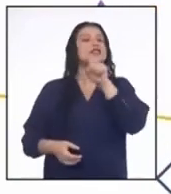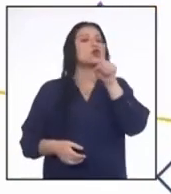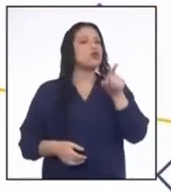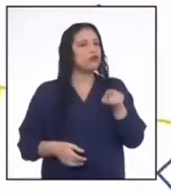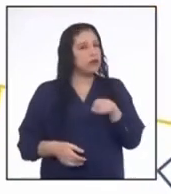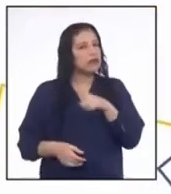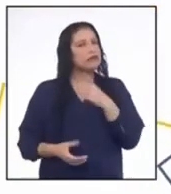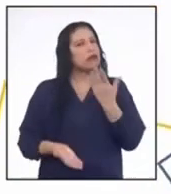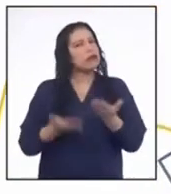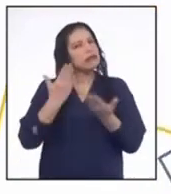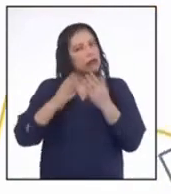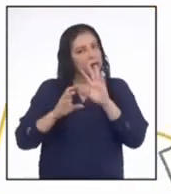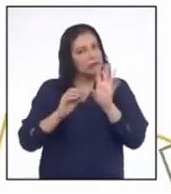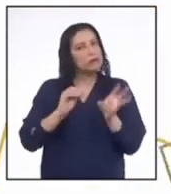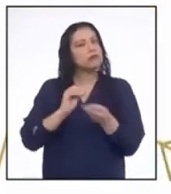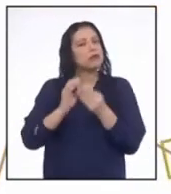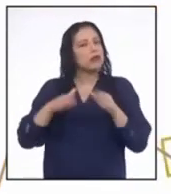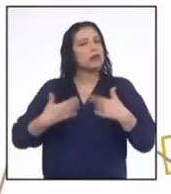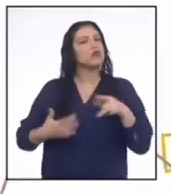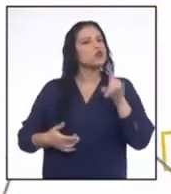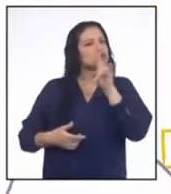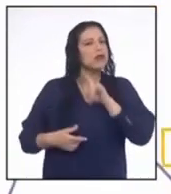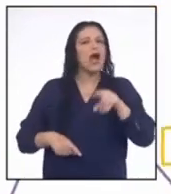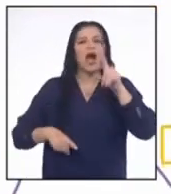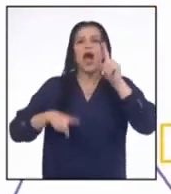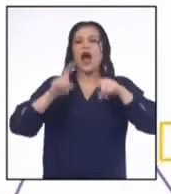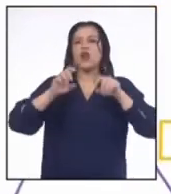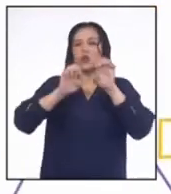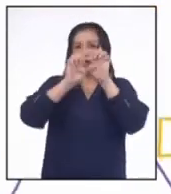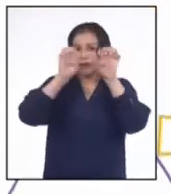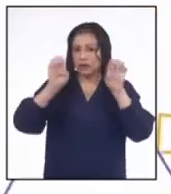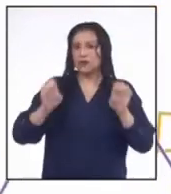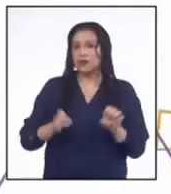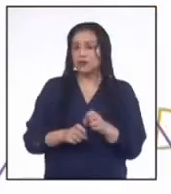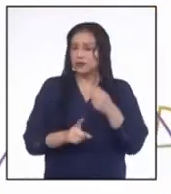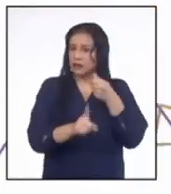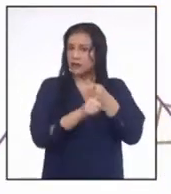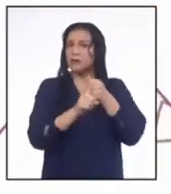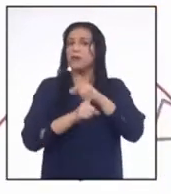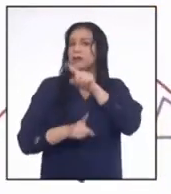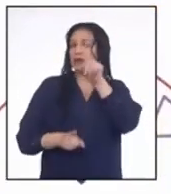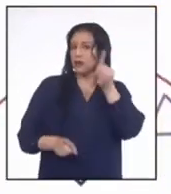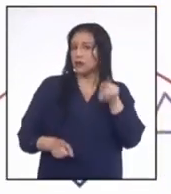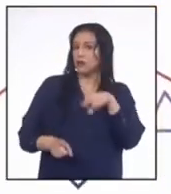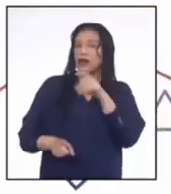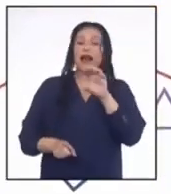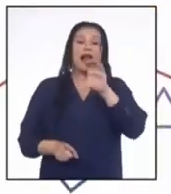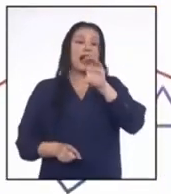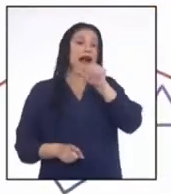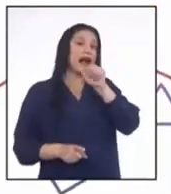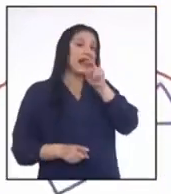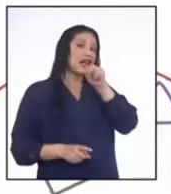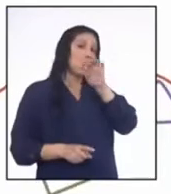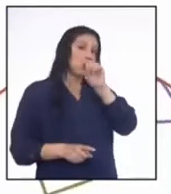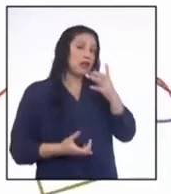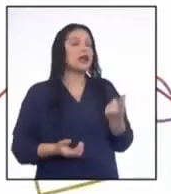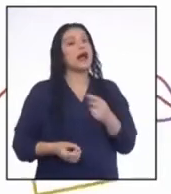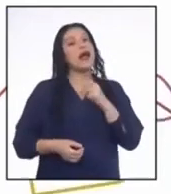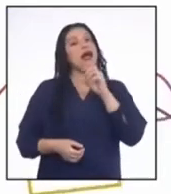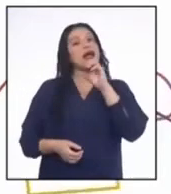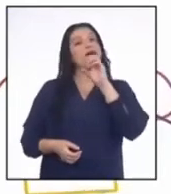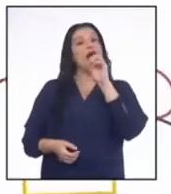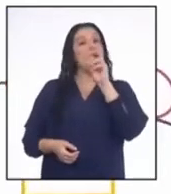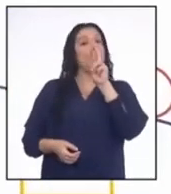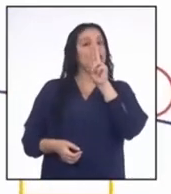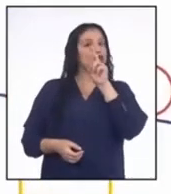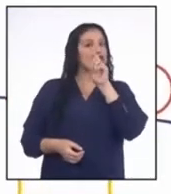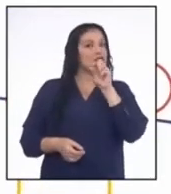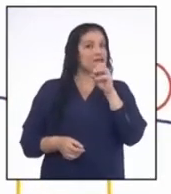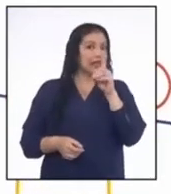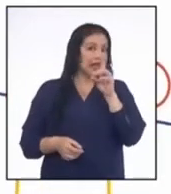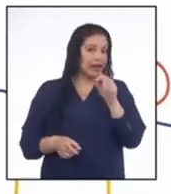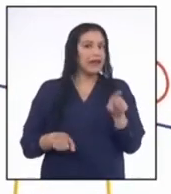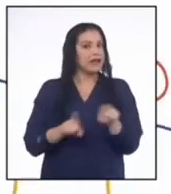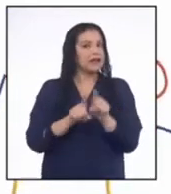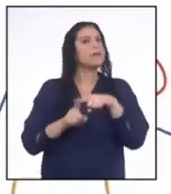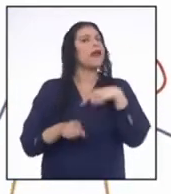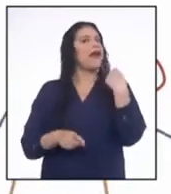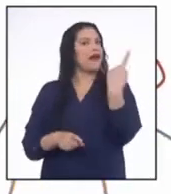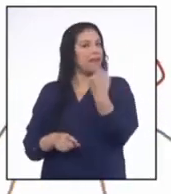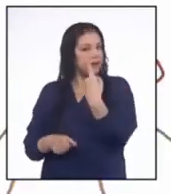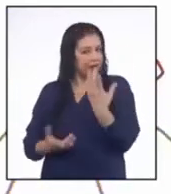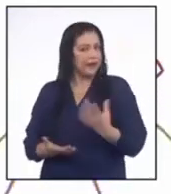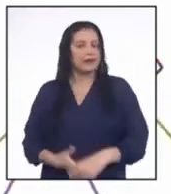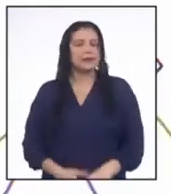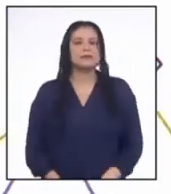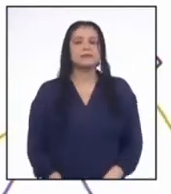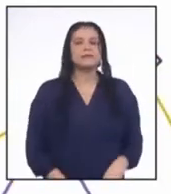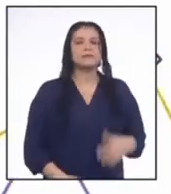Adicionalmente podríamos utilizar alguna de las ecuaciones de la circunferencia, la canónica, la ordinaria y la general.